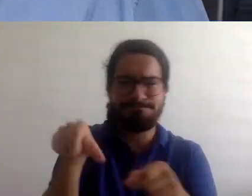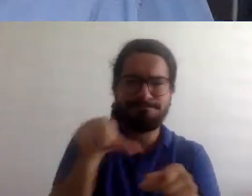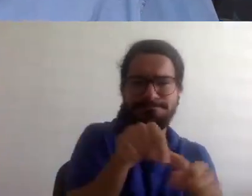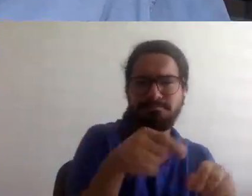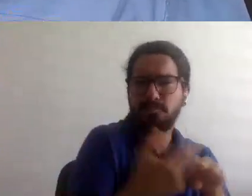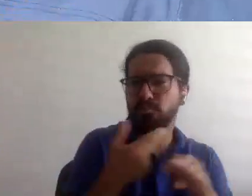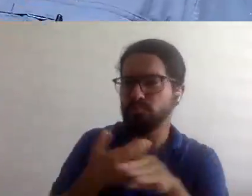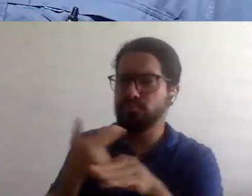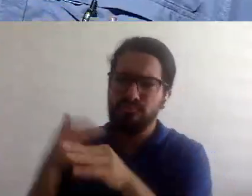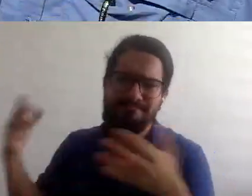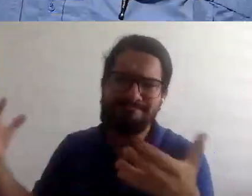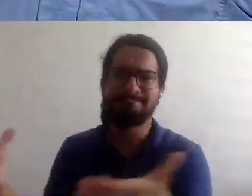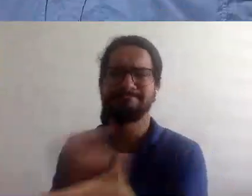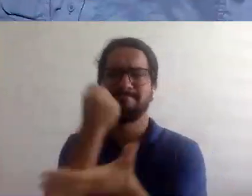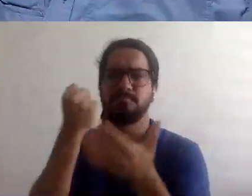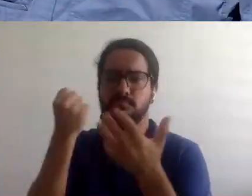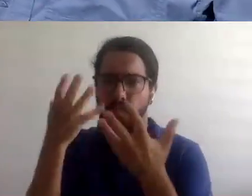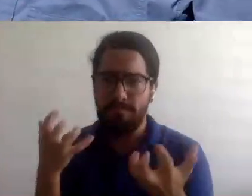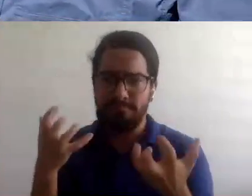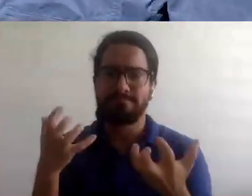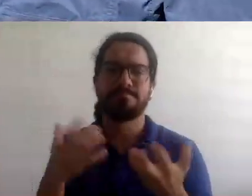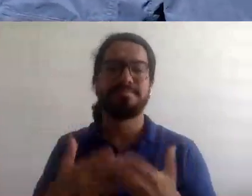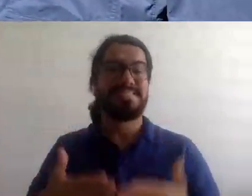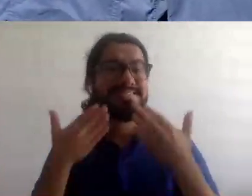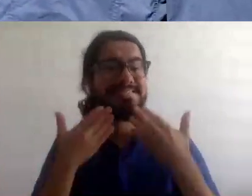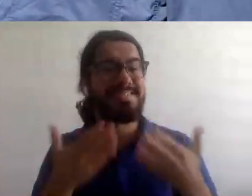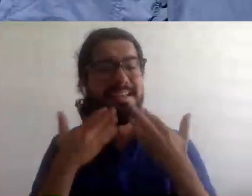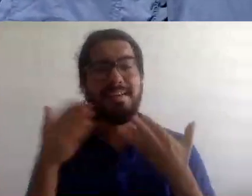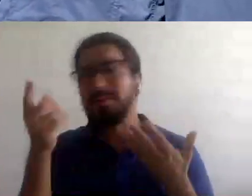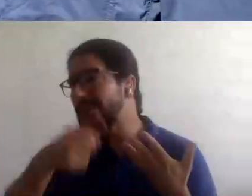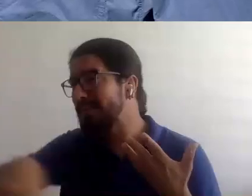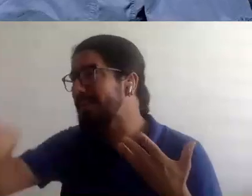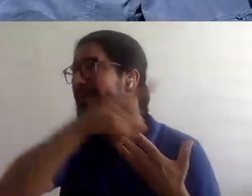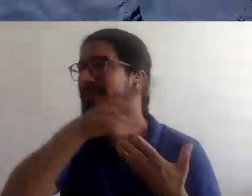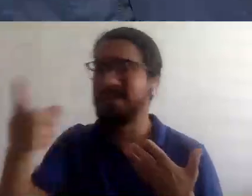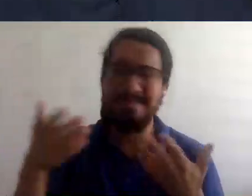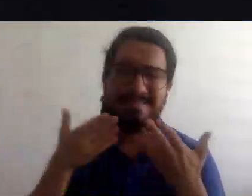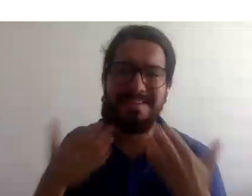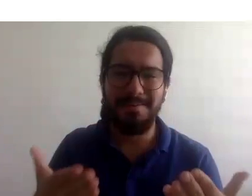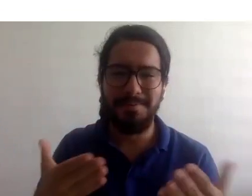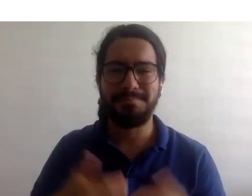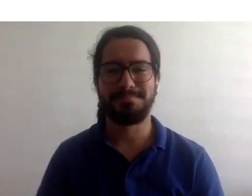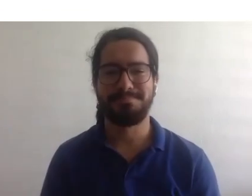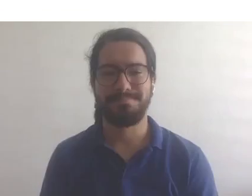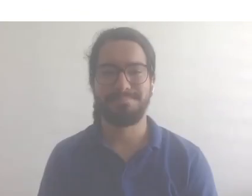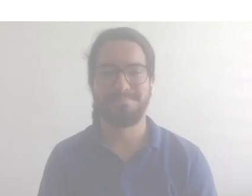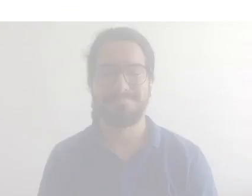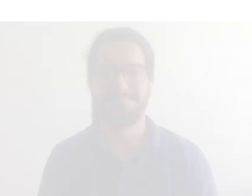Aquí lo oyeron. Buscamos cocina comercial. Gracias.